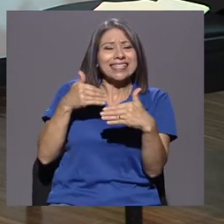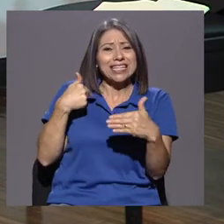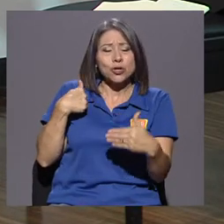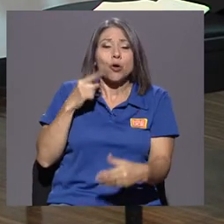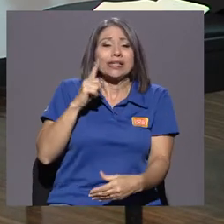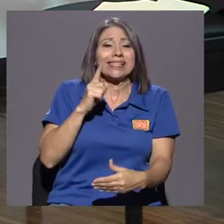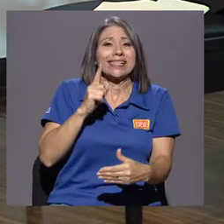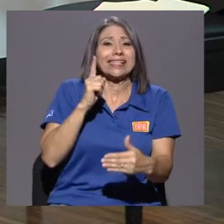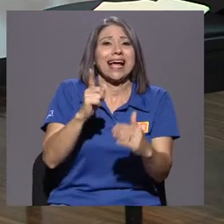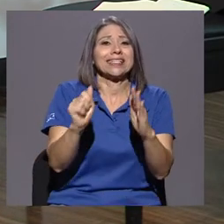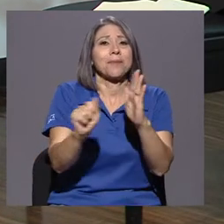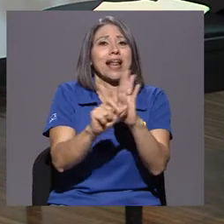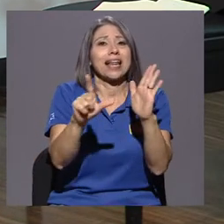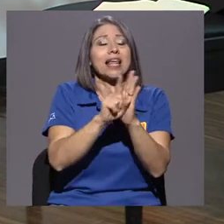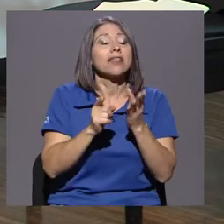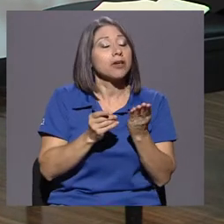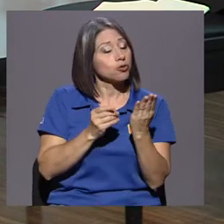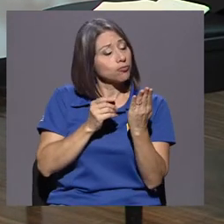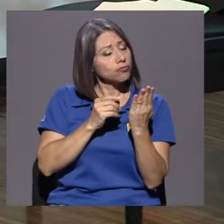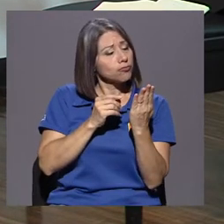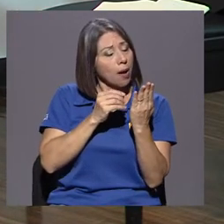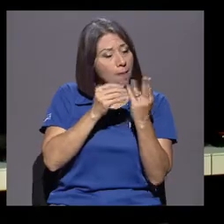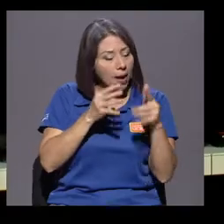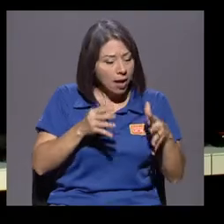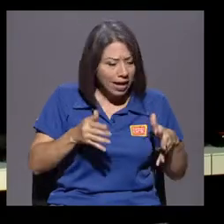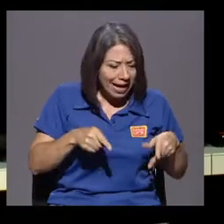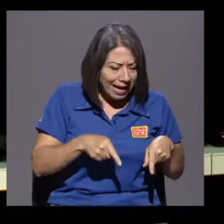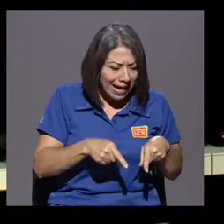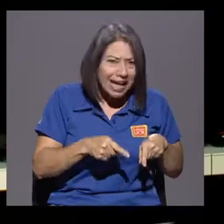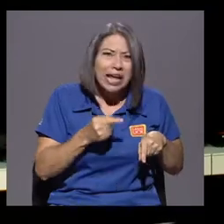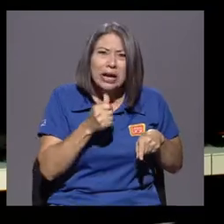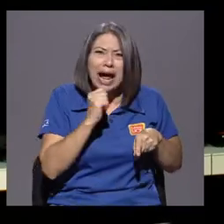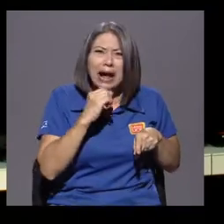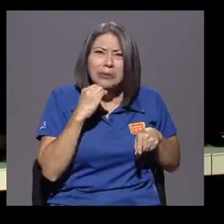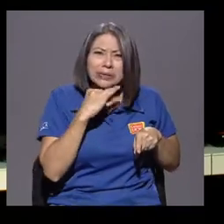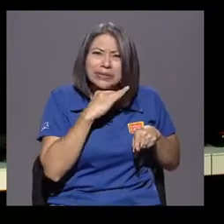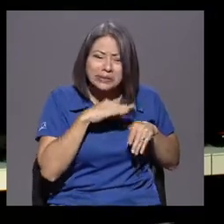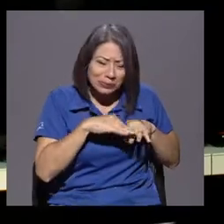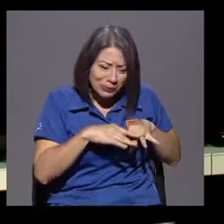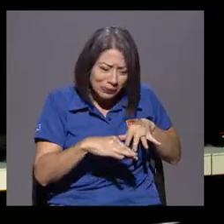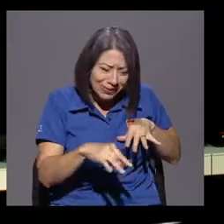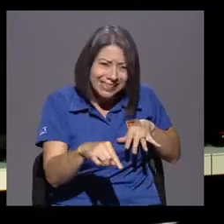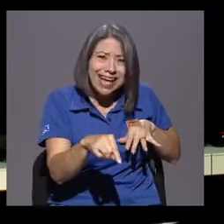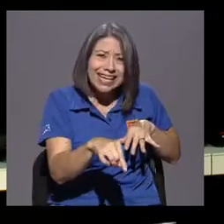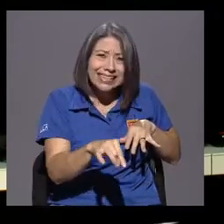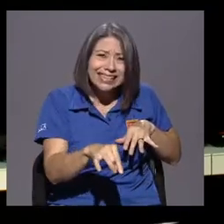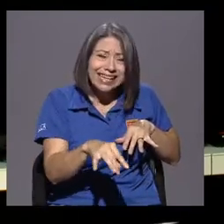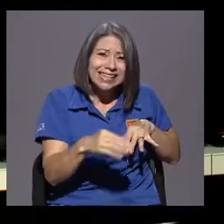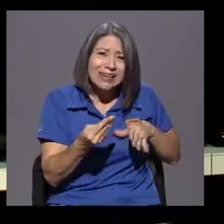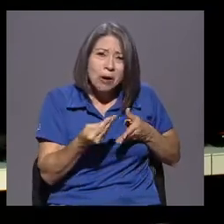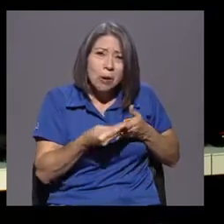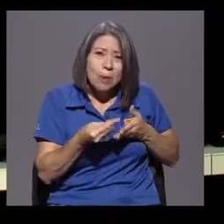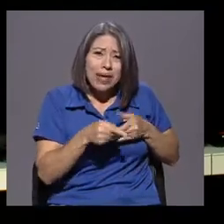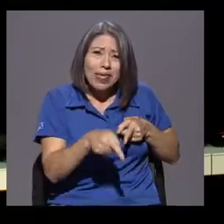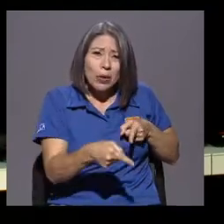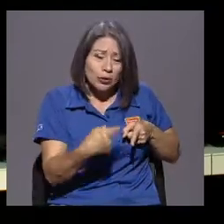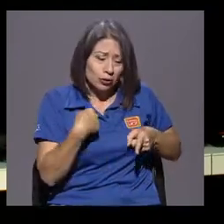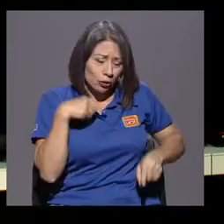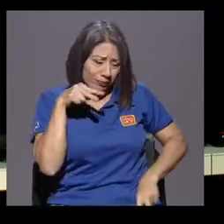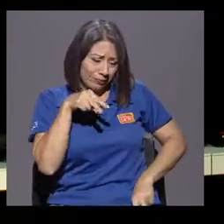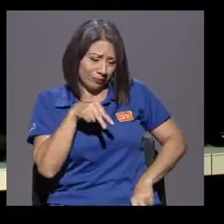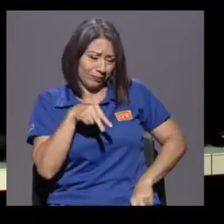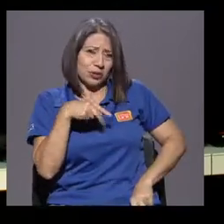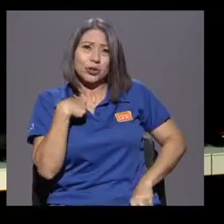en un caño puedes imaginarte marlon y estaba húmedo y yo me dije como es posible está